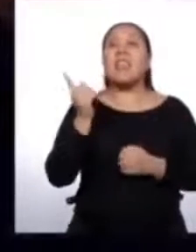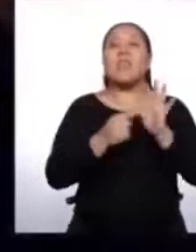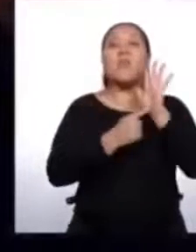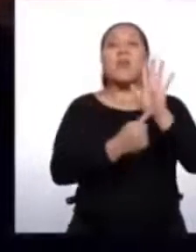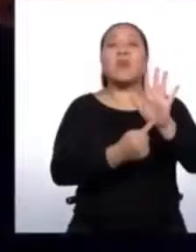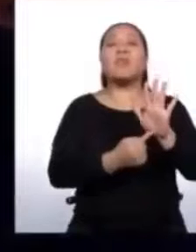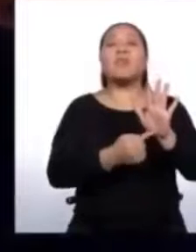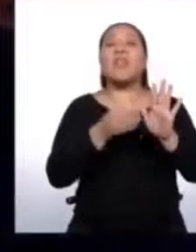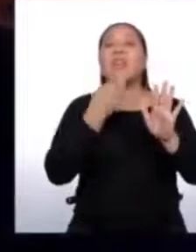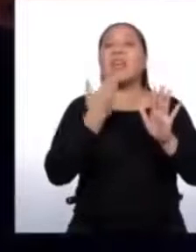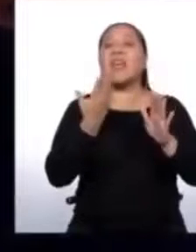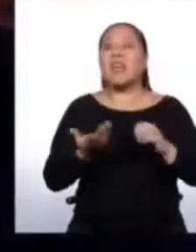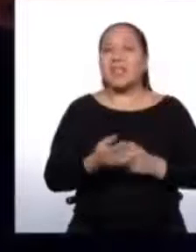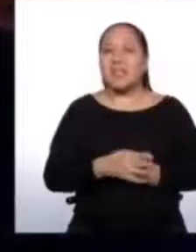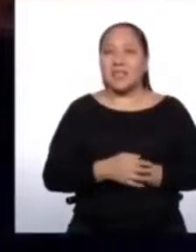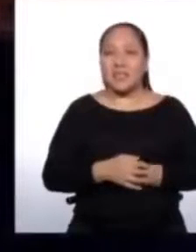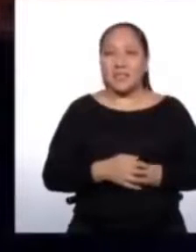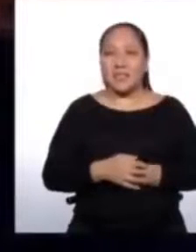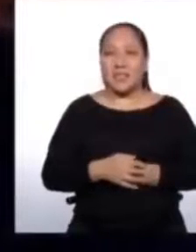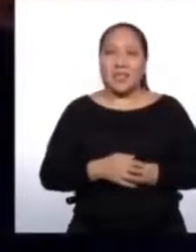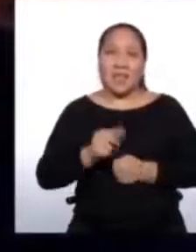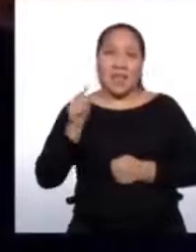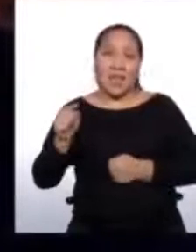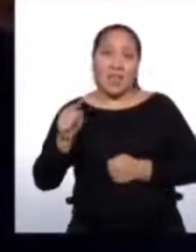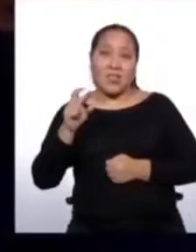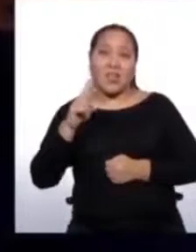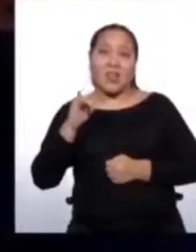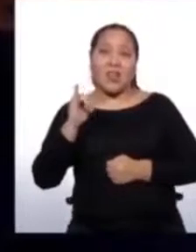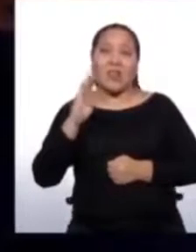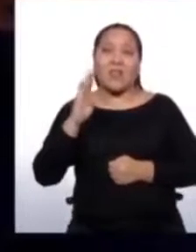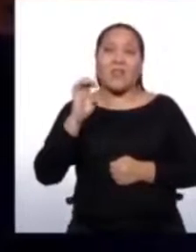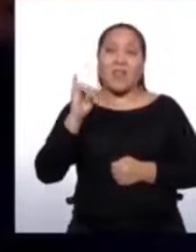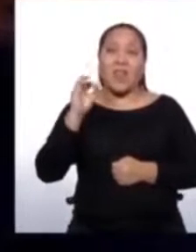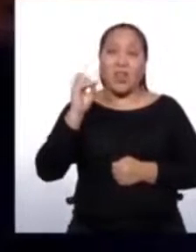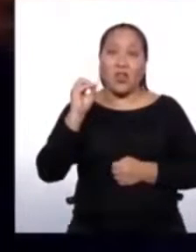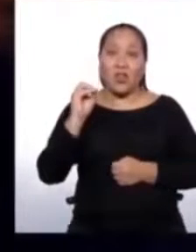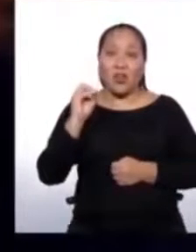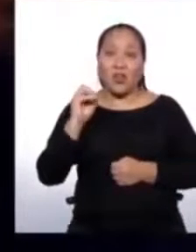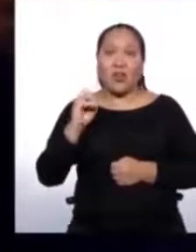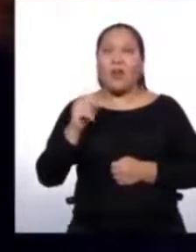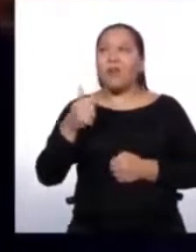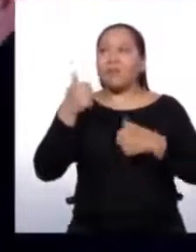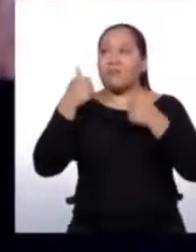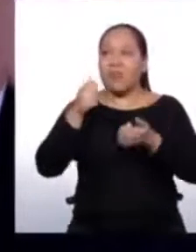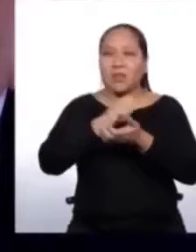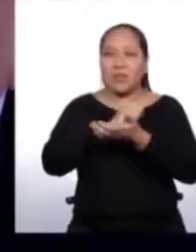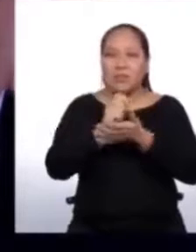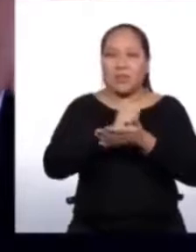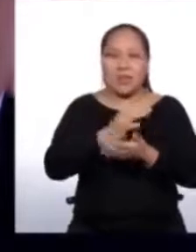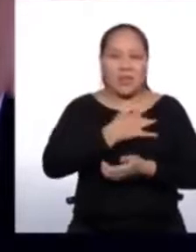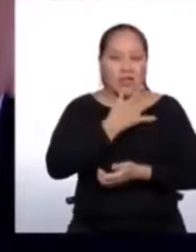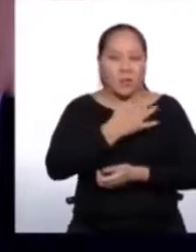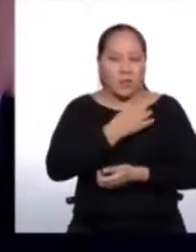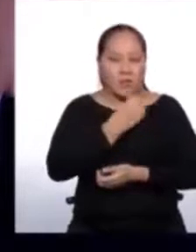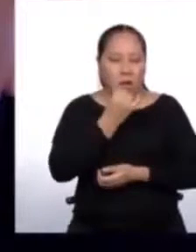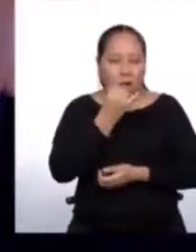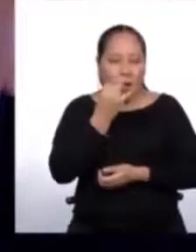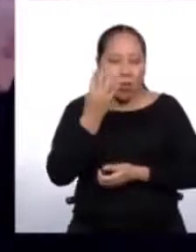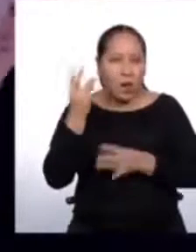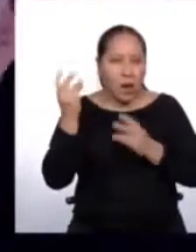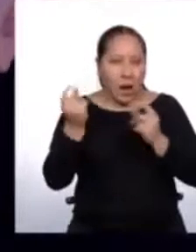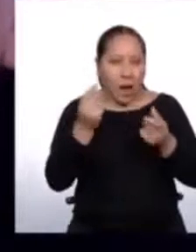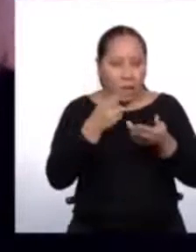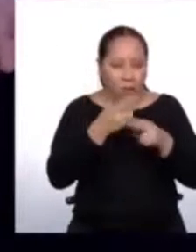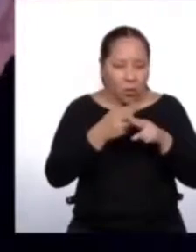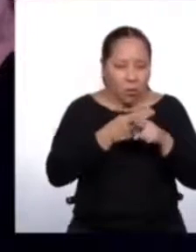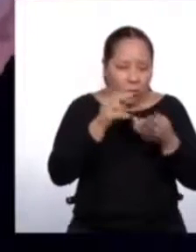siempre, ¿no? Y que eso es lo que hace un gran relato, que sintamos que en unas pocas páginas vemos